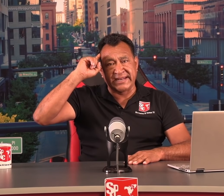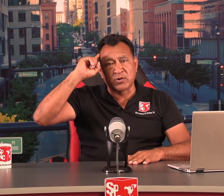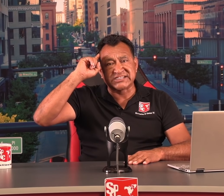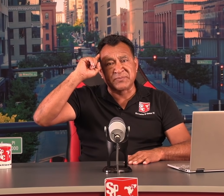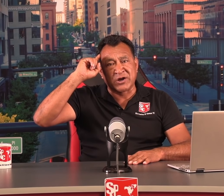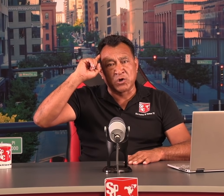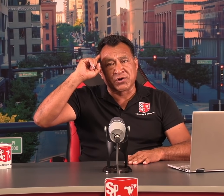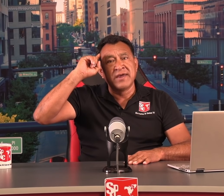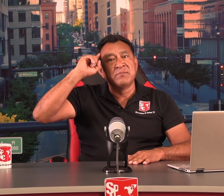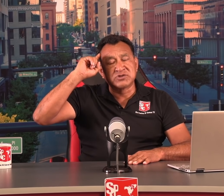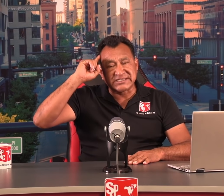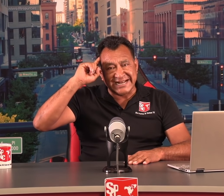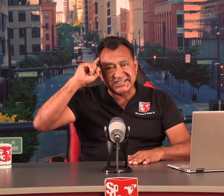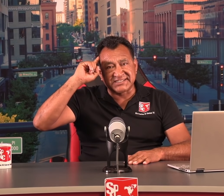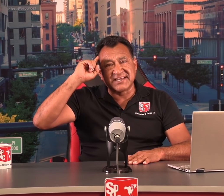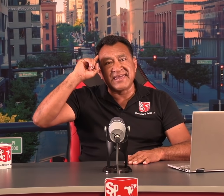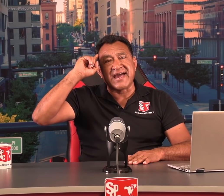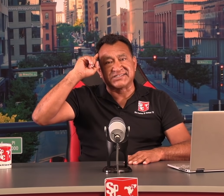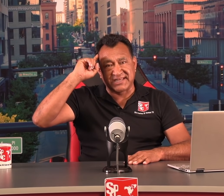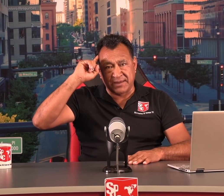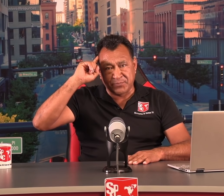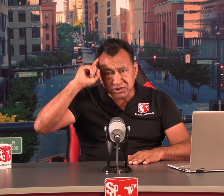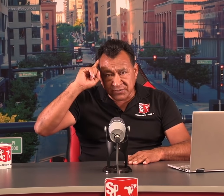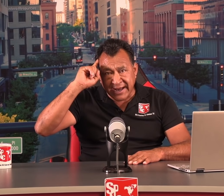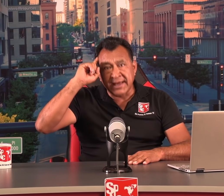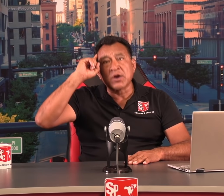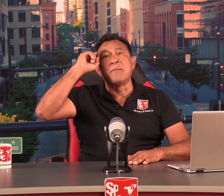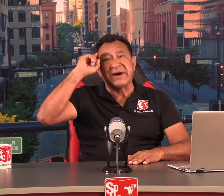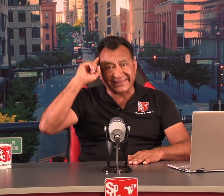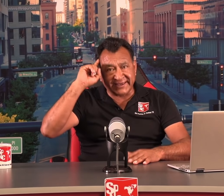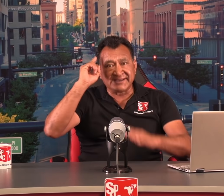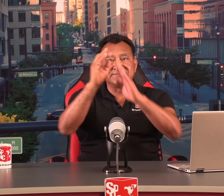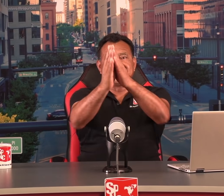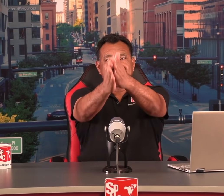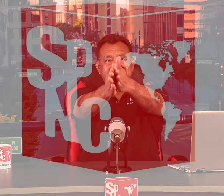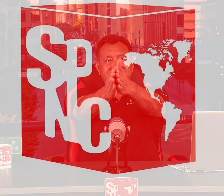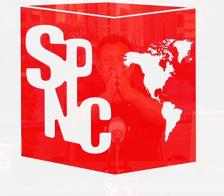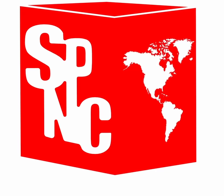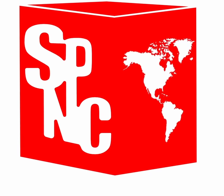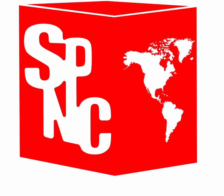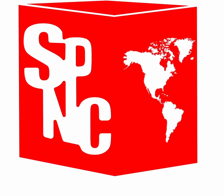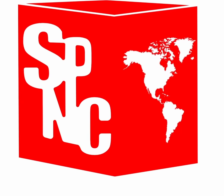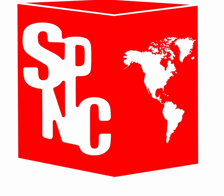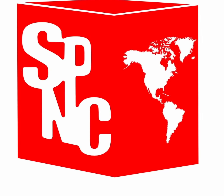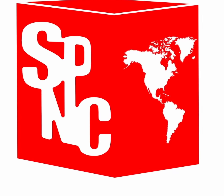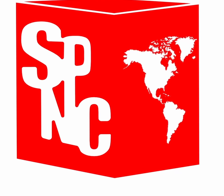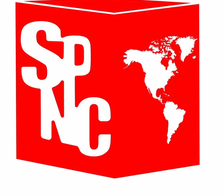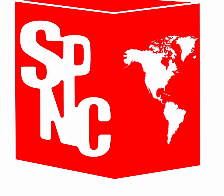lo que creo que es mejor. Muchas gracias y hasta la próxima. Comparte.